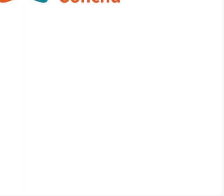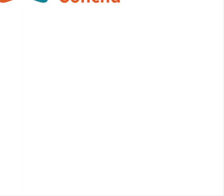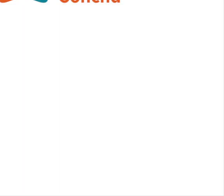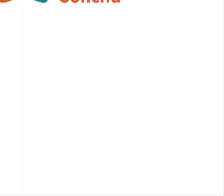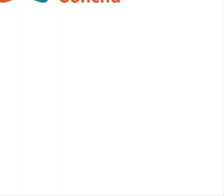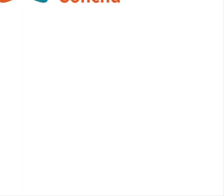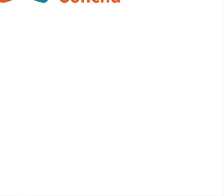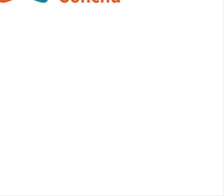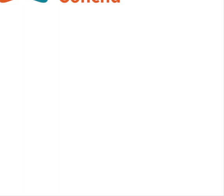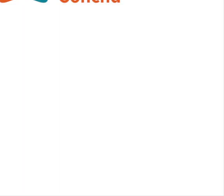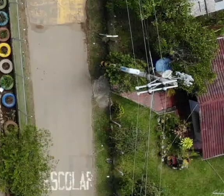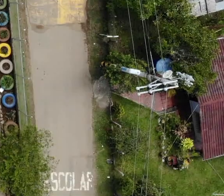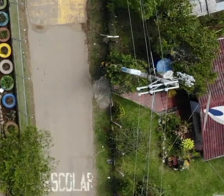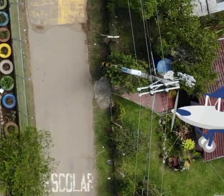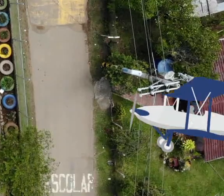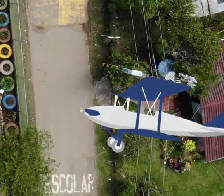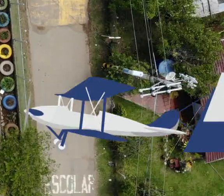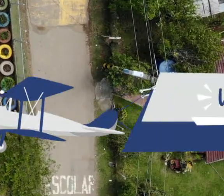Música